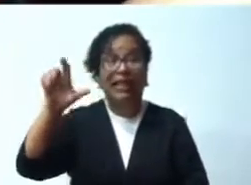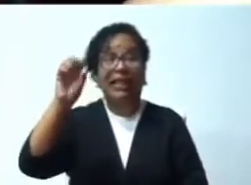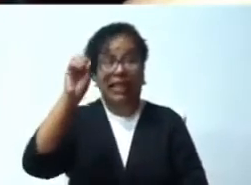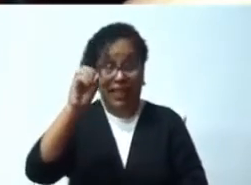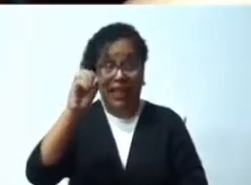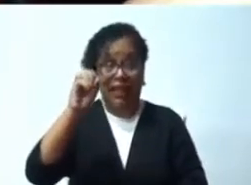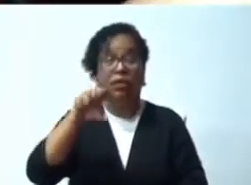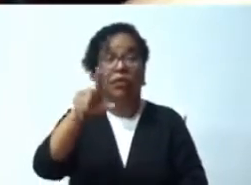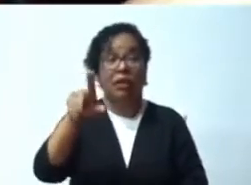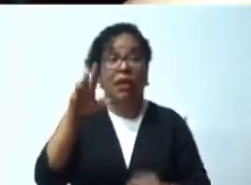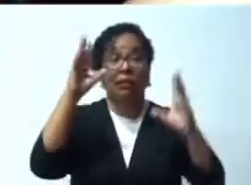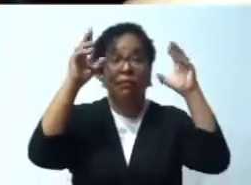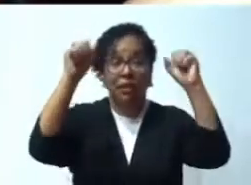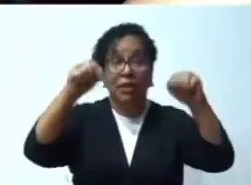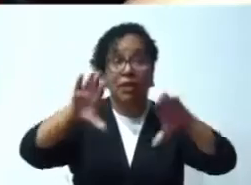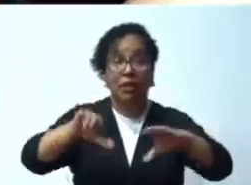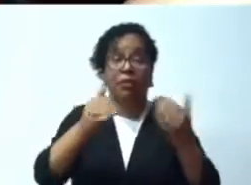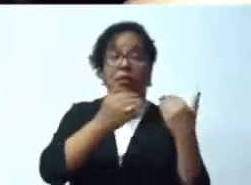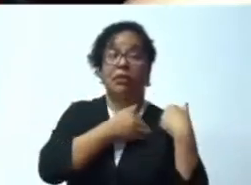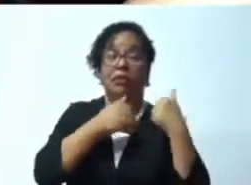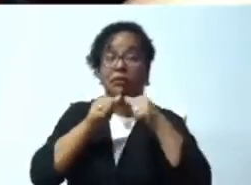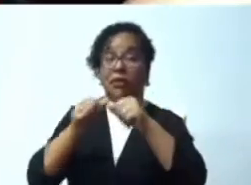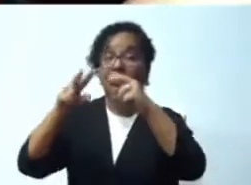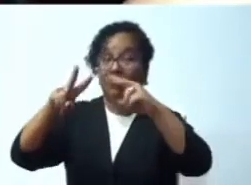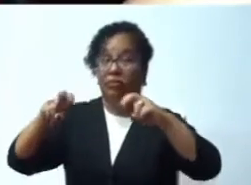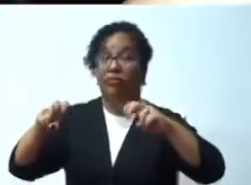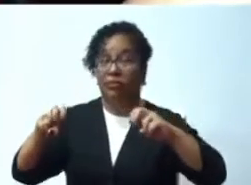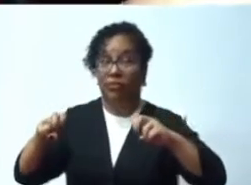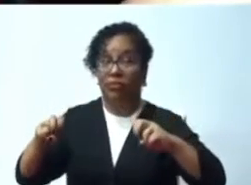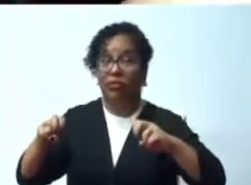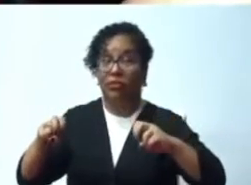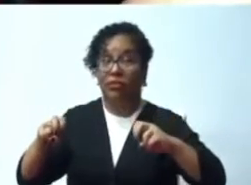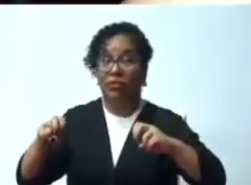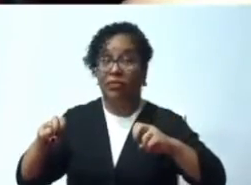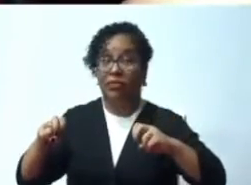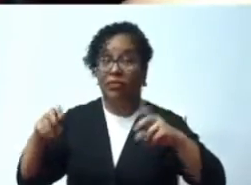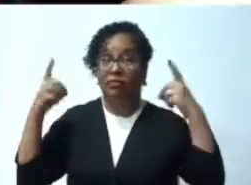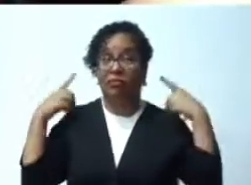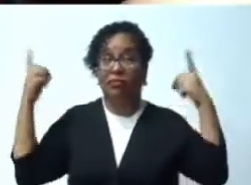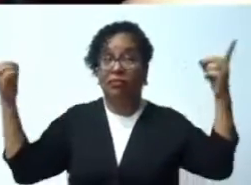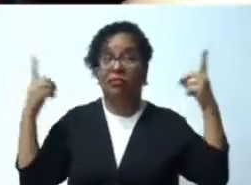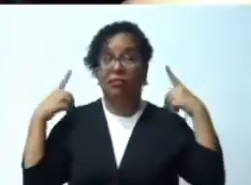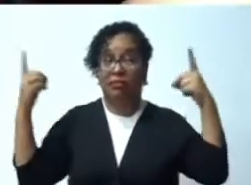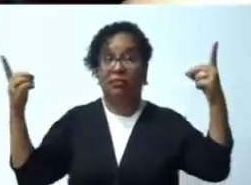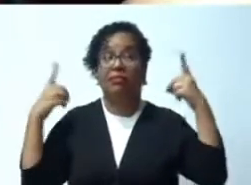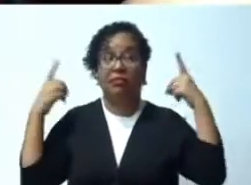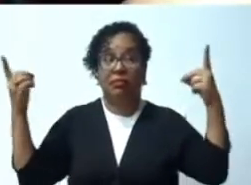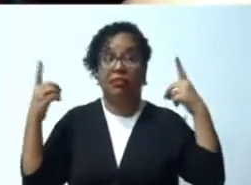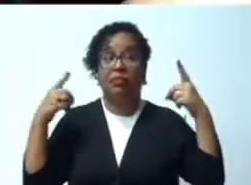vamos a asistir a una denuncia que tienen a Leisy Jiménez para el día 15.